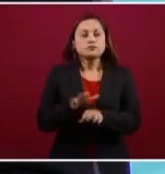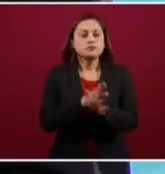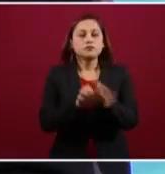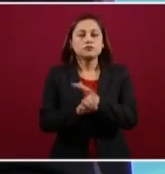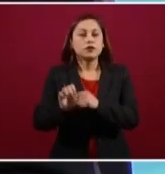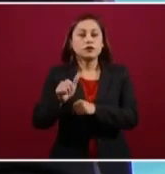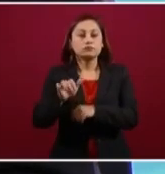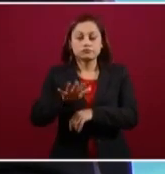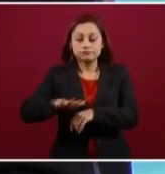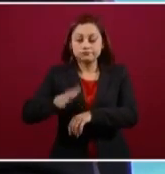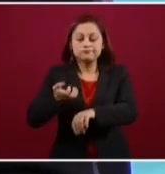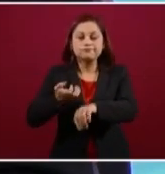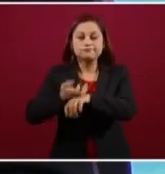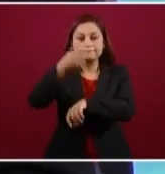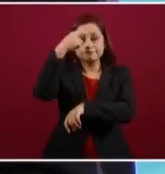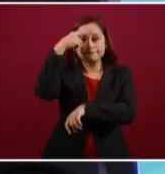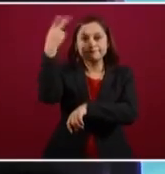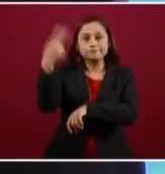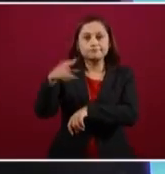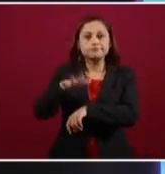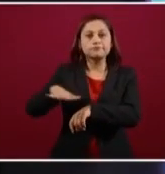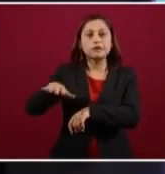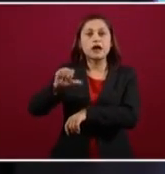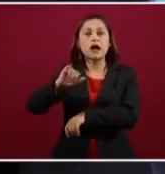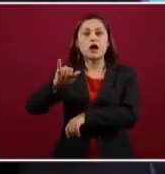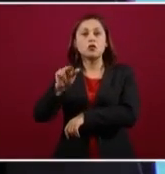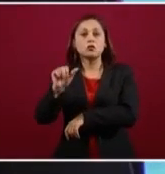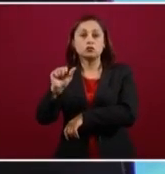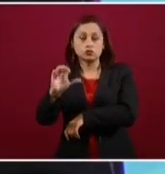Estado de México, los campesinos